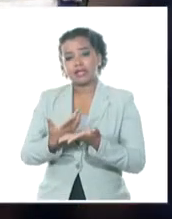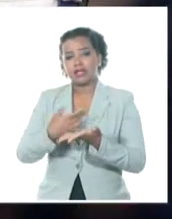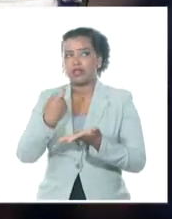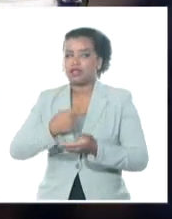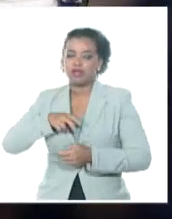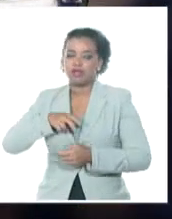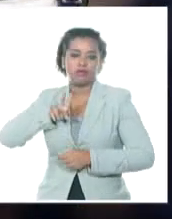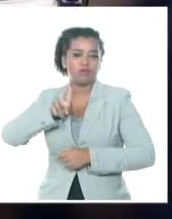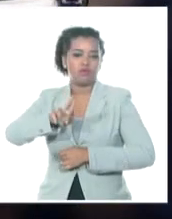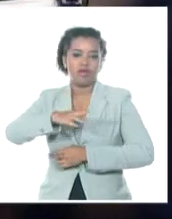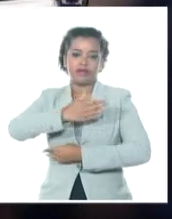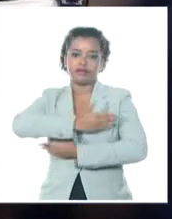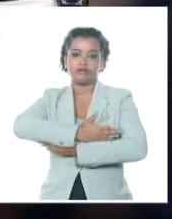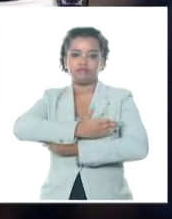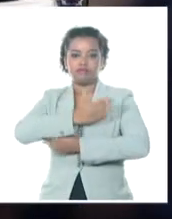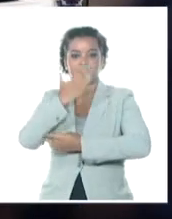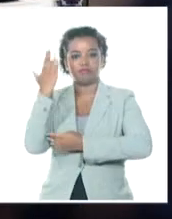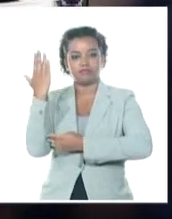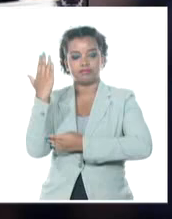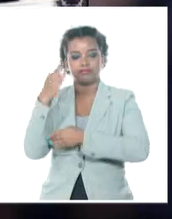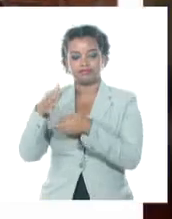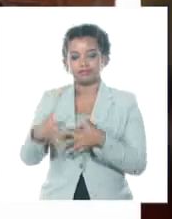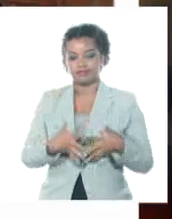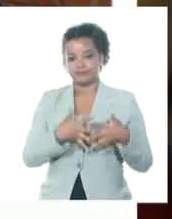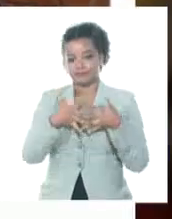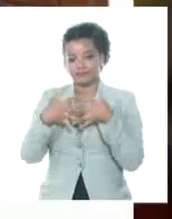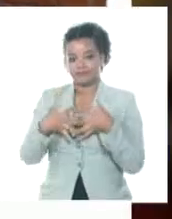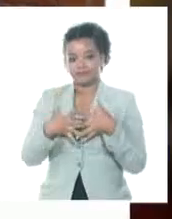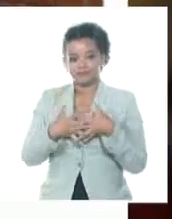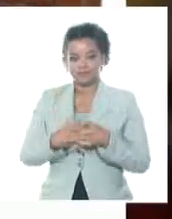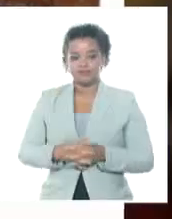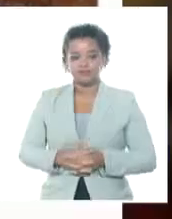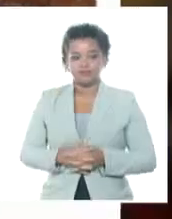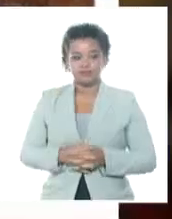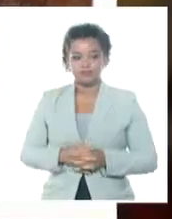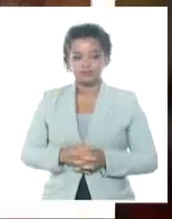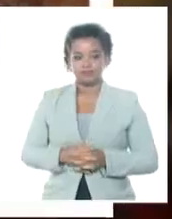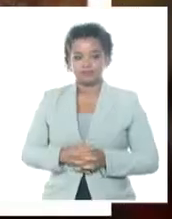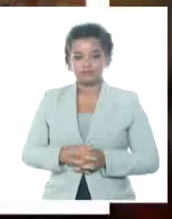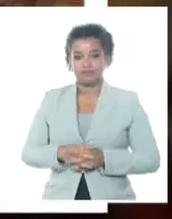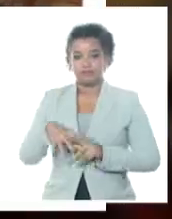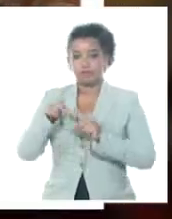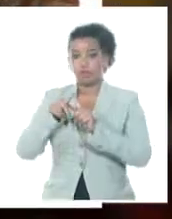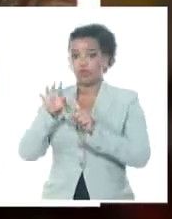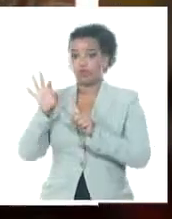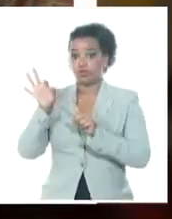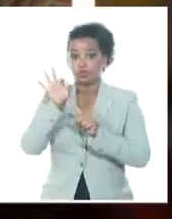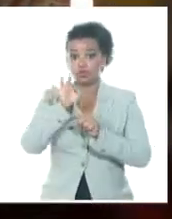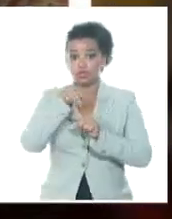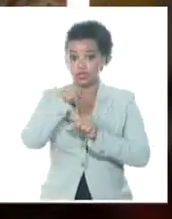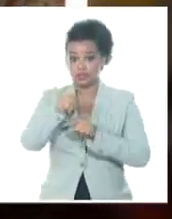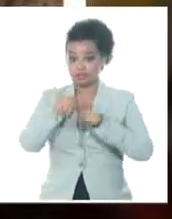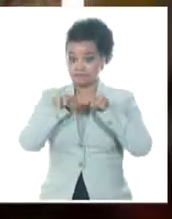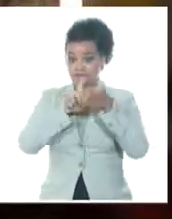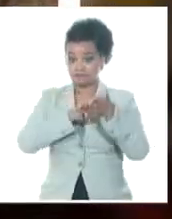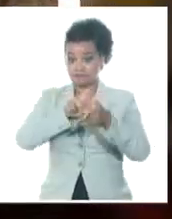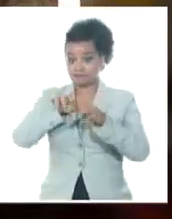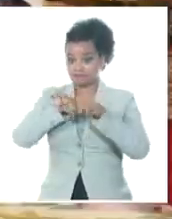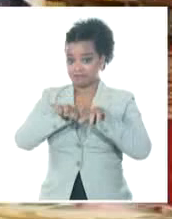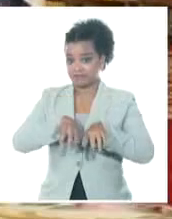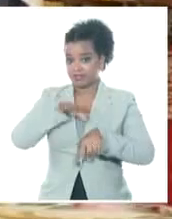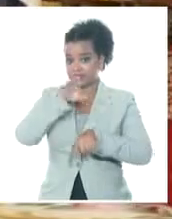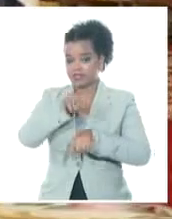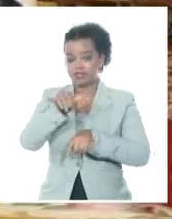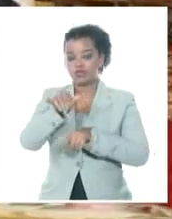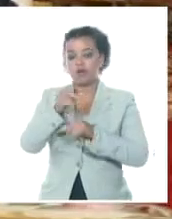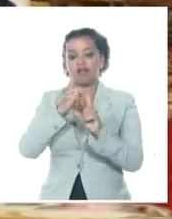e incondicional del bloqueo estadounidense, reseña a Prensa Latina. En Twitter, Morales Ojeda calificó el recibimiento como un encuentro de